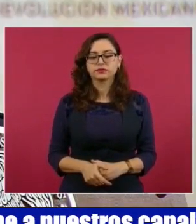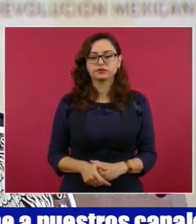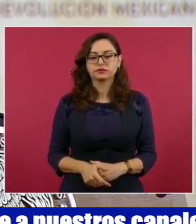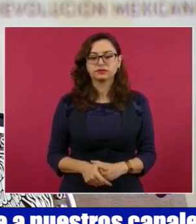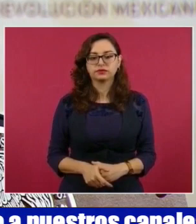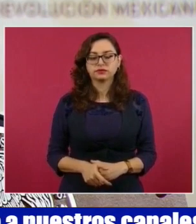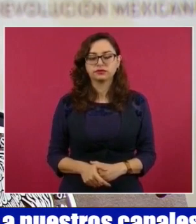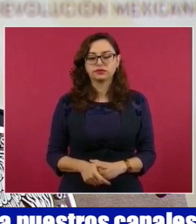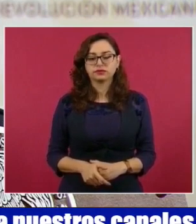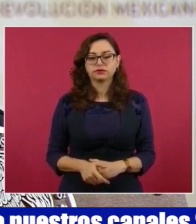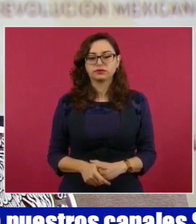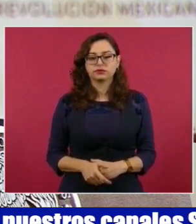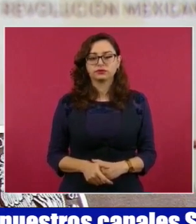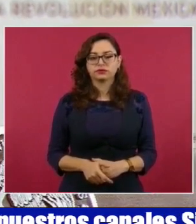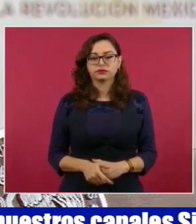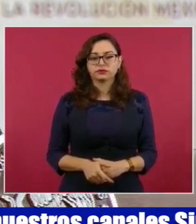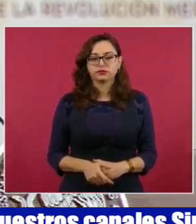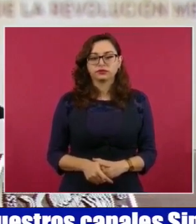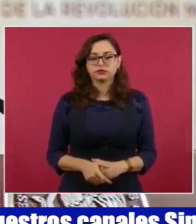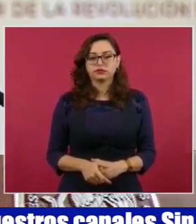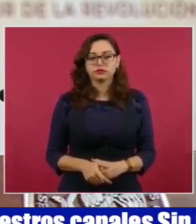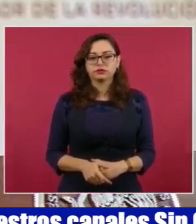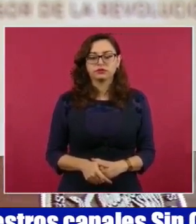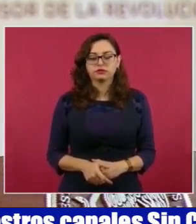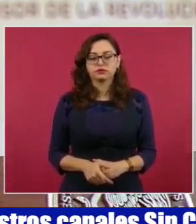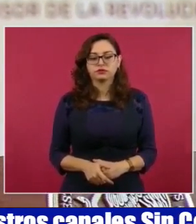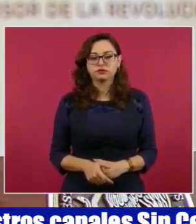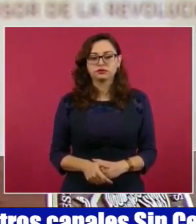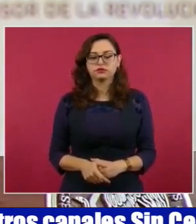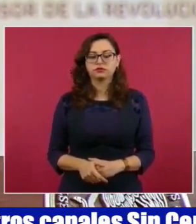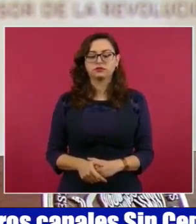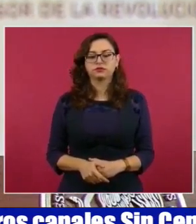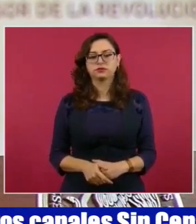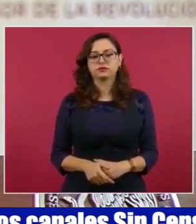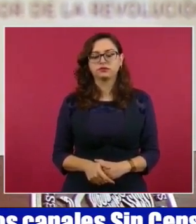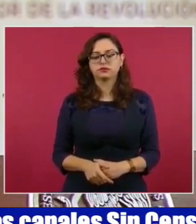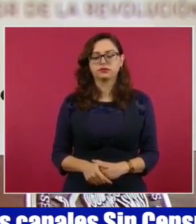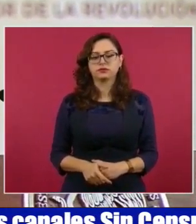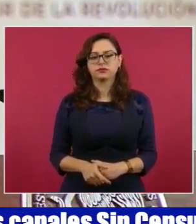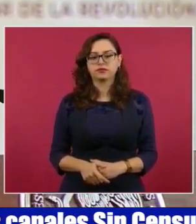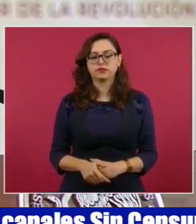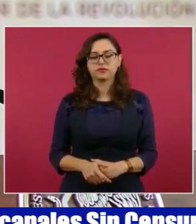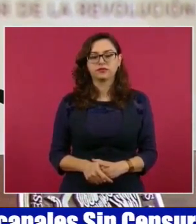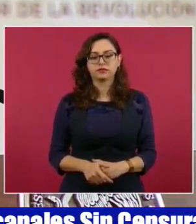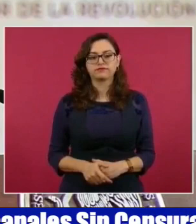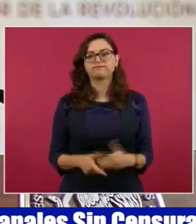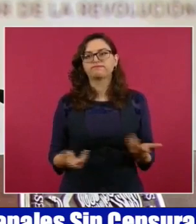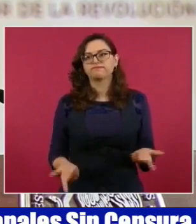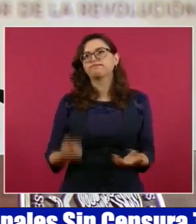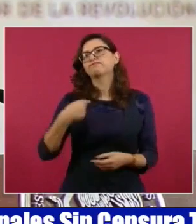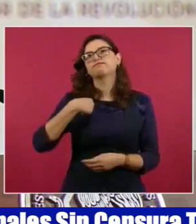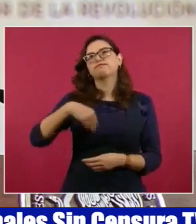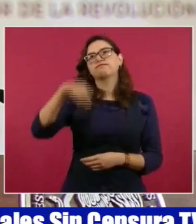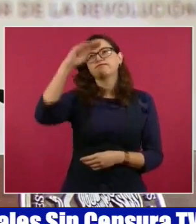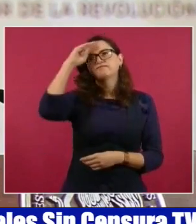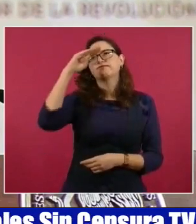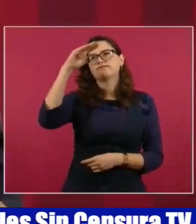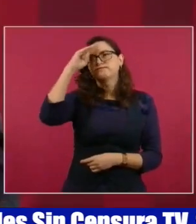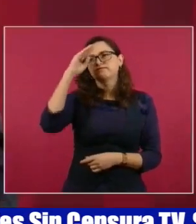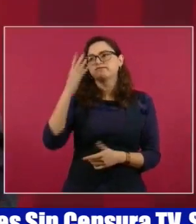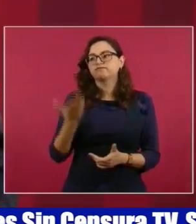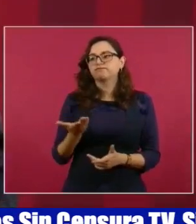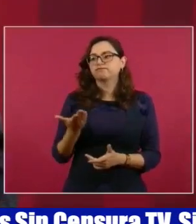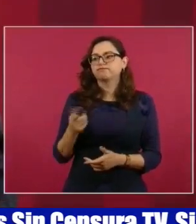es muy claro que no debe el Poder Judicial